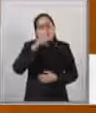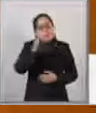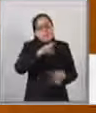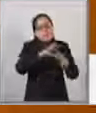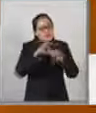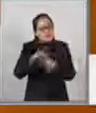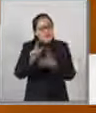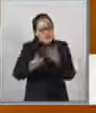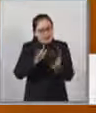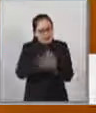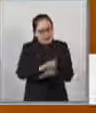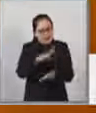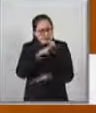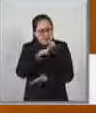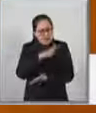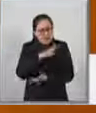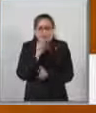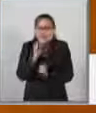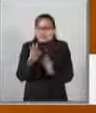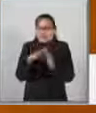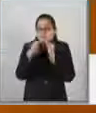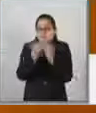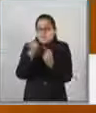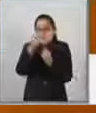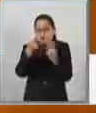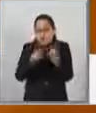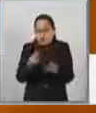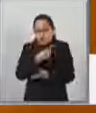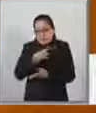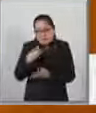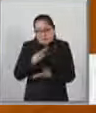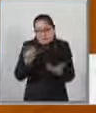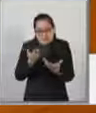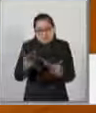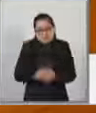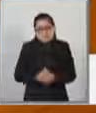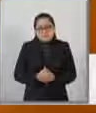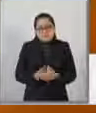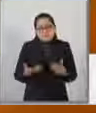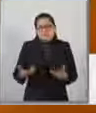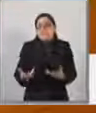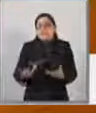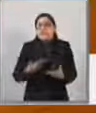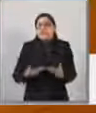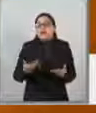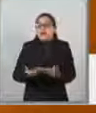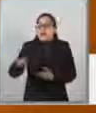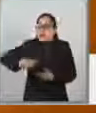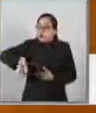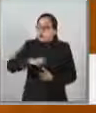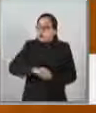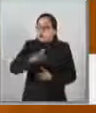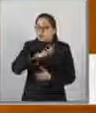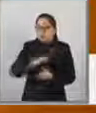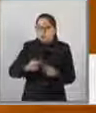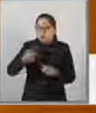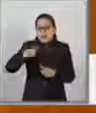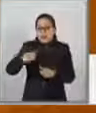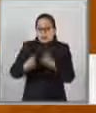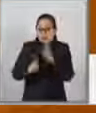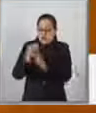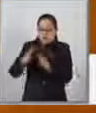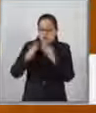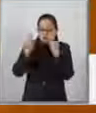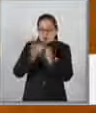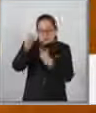nos rige, pues este es el procedimiento que nos va encauzando y también nosotros mismos nos aprobamos una metodología